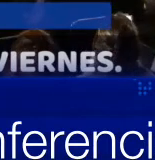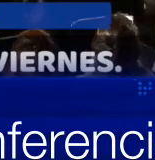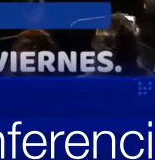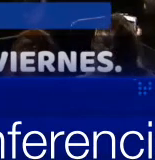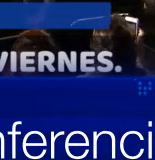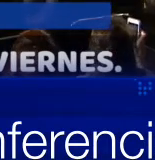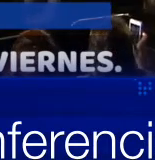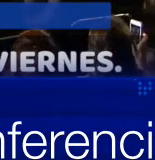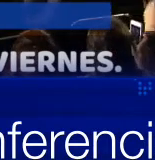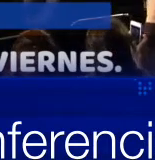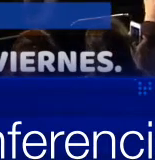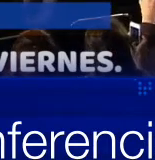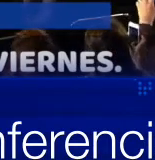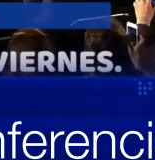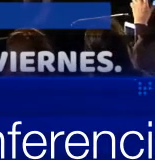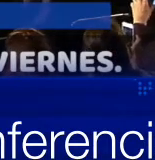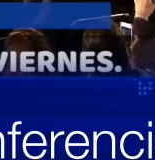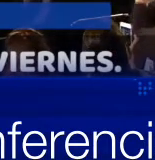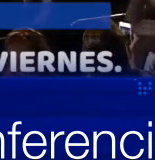vamos a cumplir